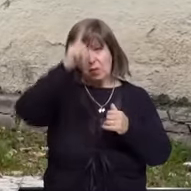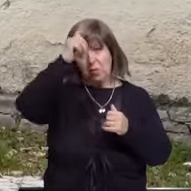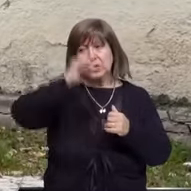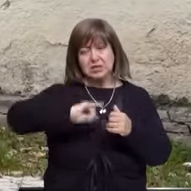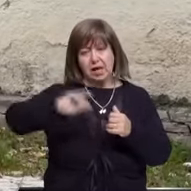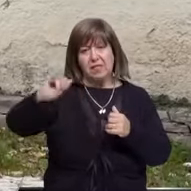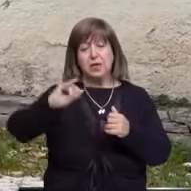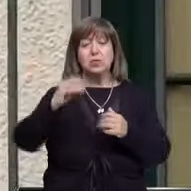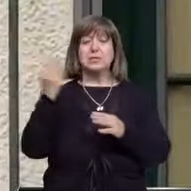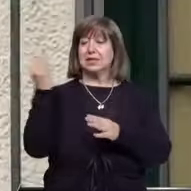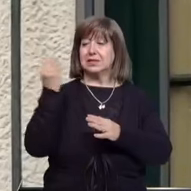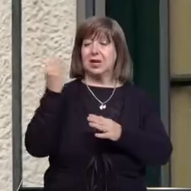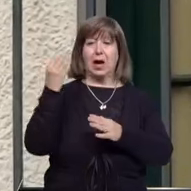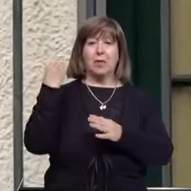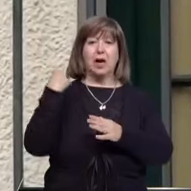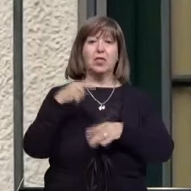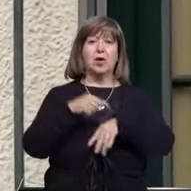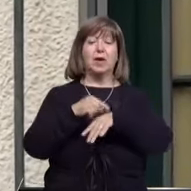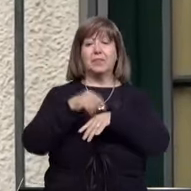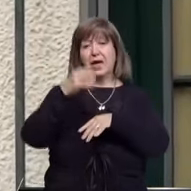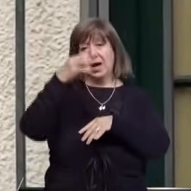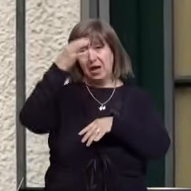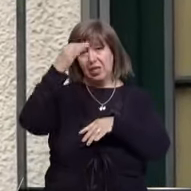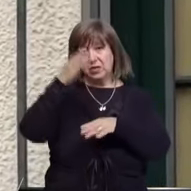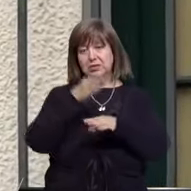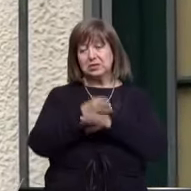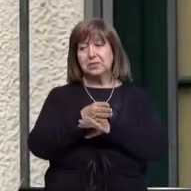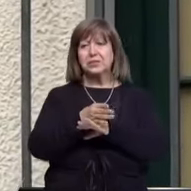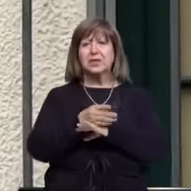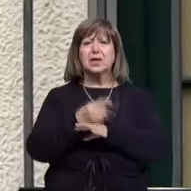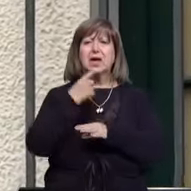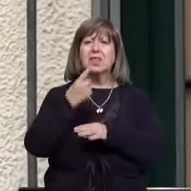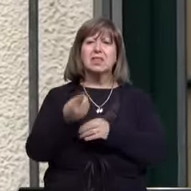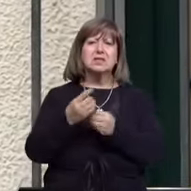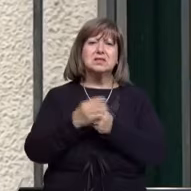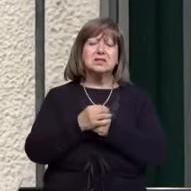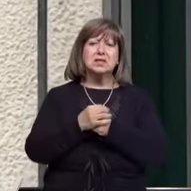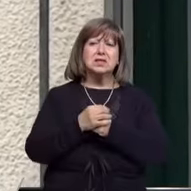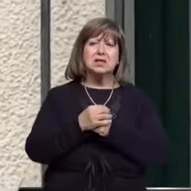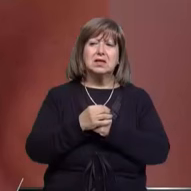sábado al mediodía cuando llegamos. ¿Cuál fue la figura? ¿Te acordás qué habrá sido?